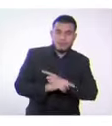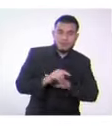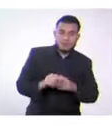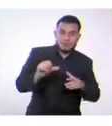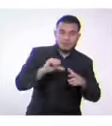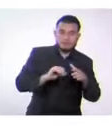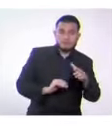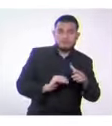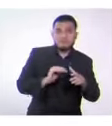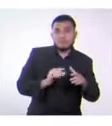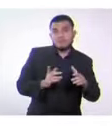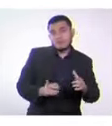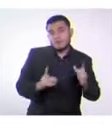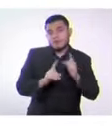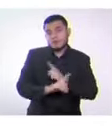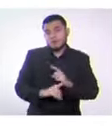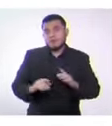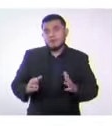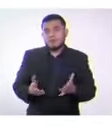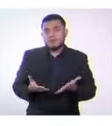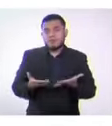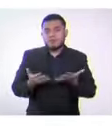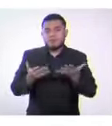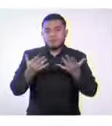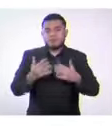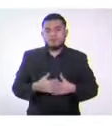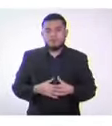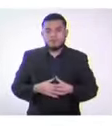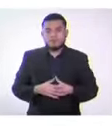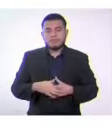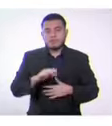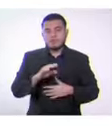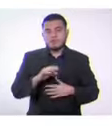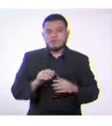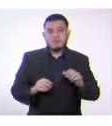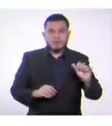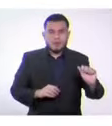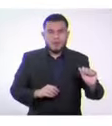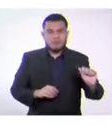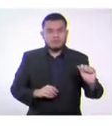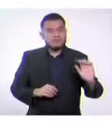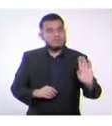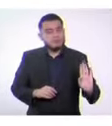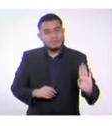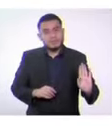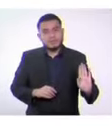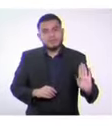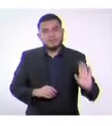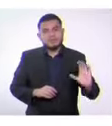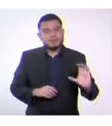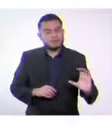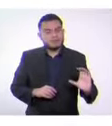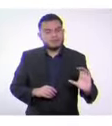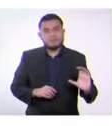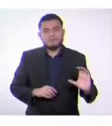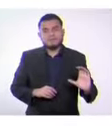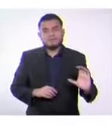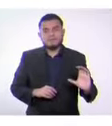líquida a la fase gaseosa? Condensación, fusión o